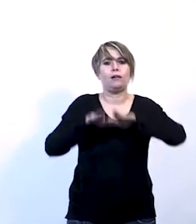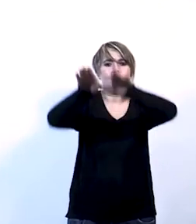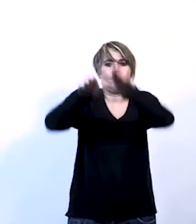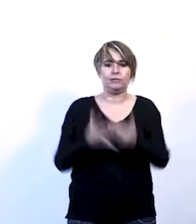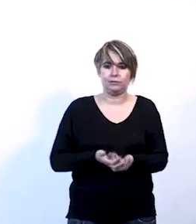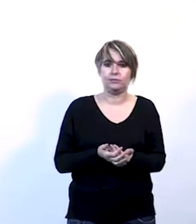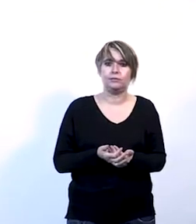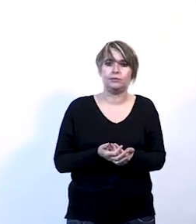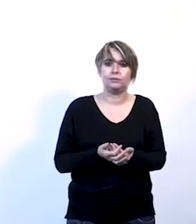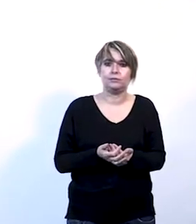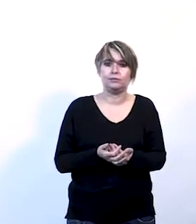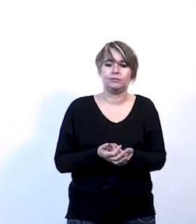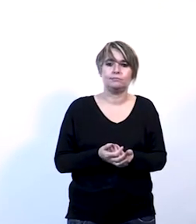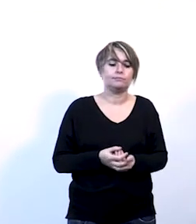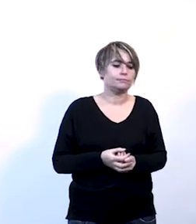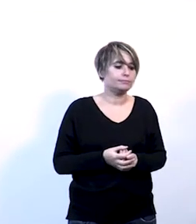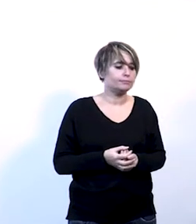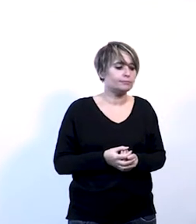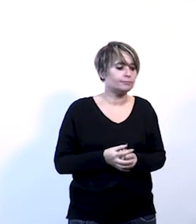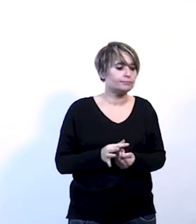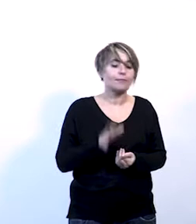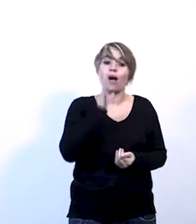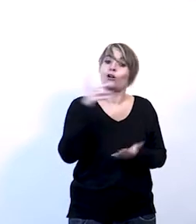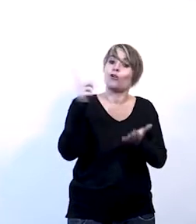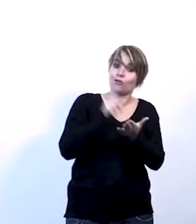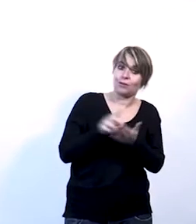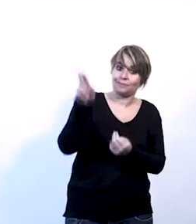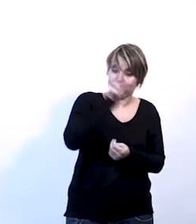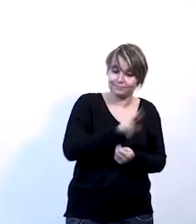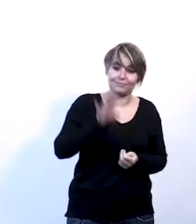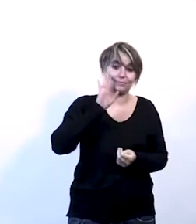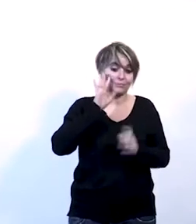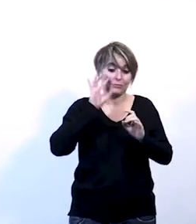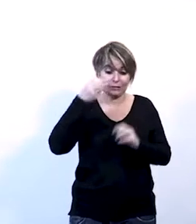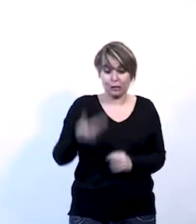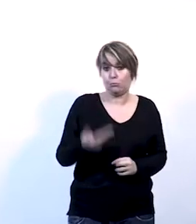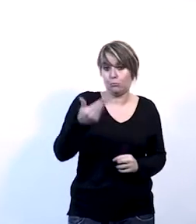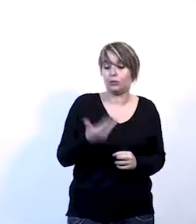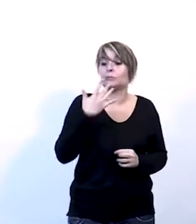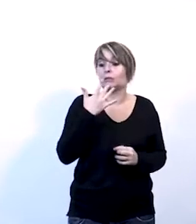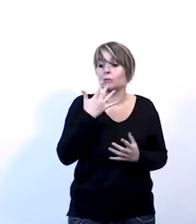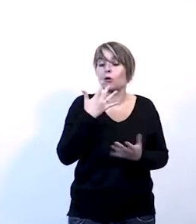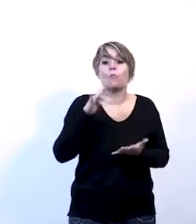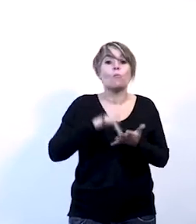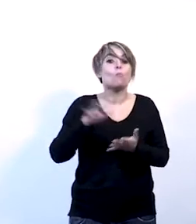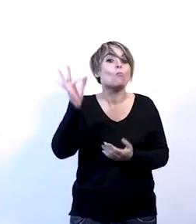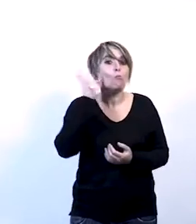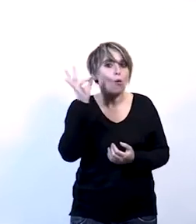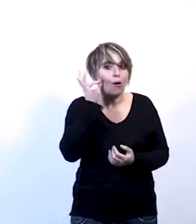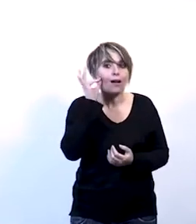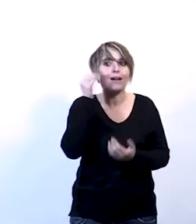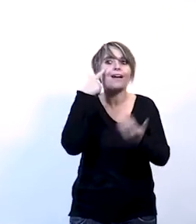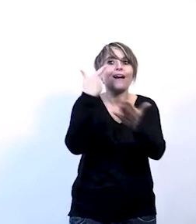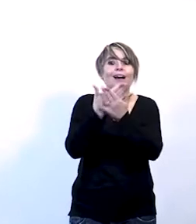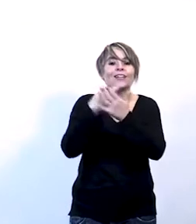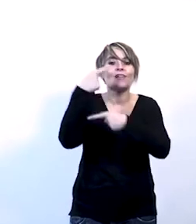para llegar allá todavía. Y volvemos a lo que yo decía, tan importante como que probablemente hayan sido las mujeres las que hayan garantizado que